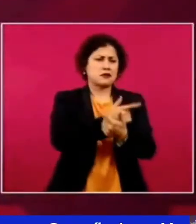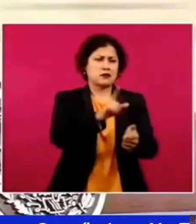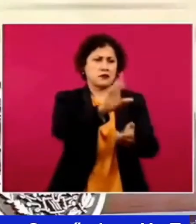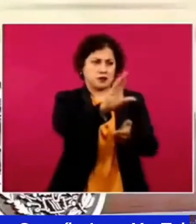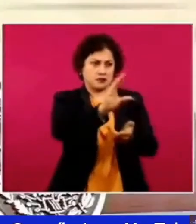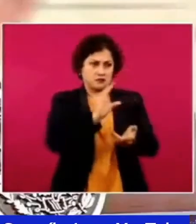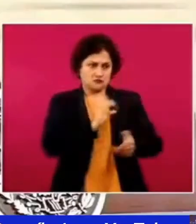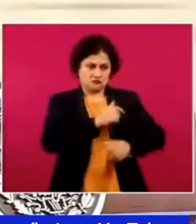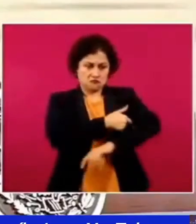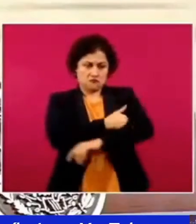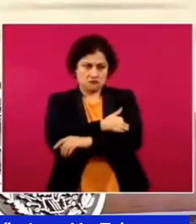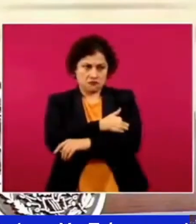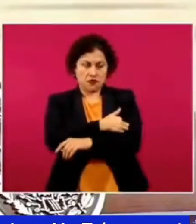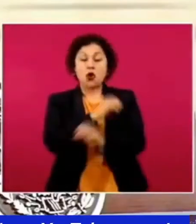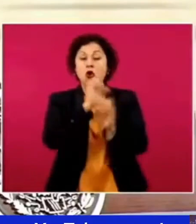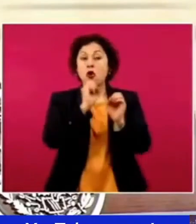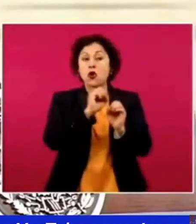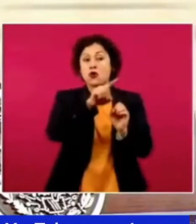Bueno, eso